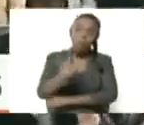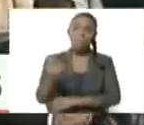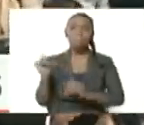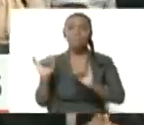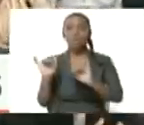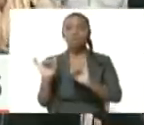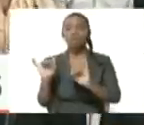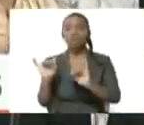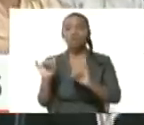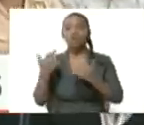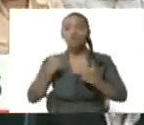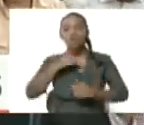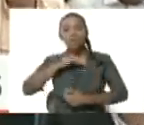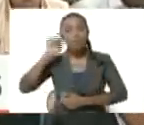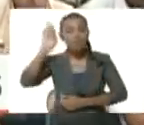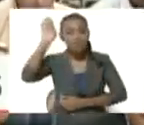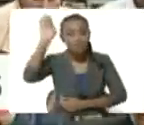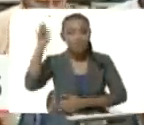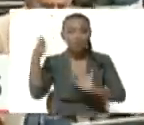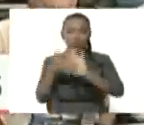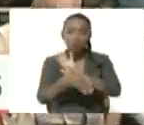es nuestro destino.